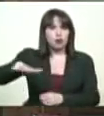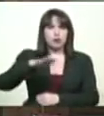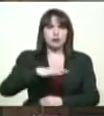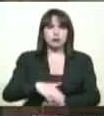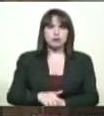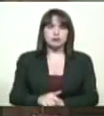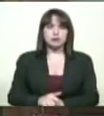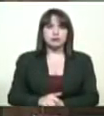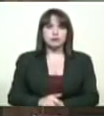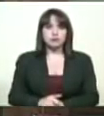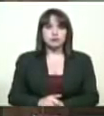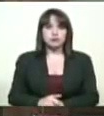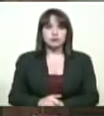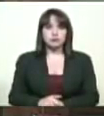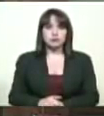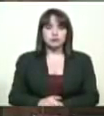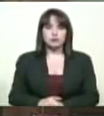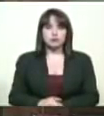yo